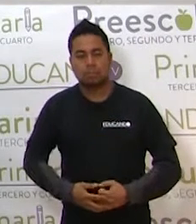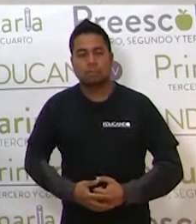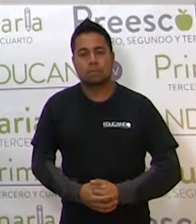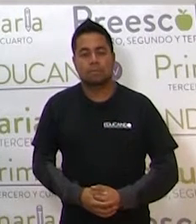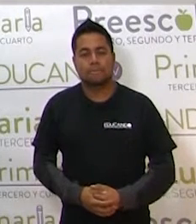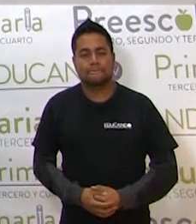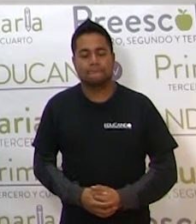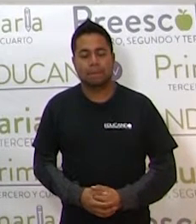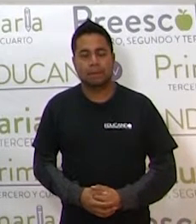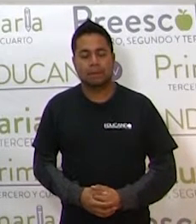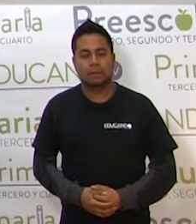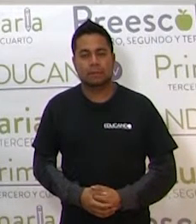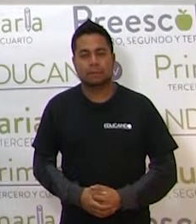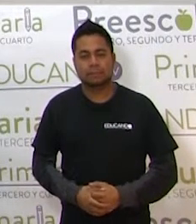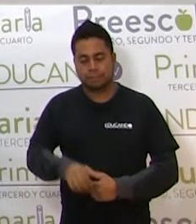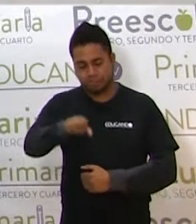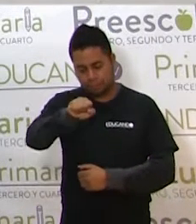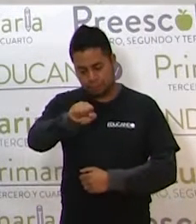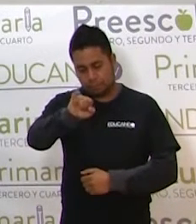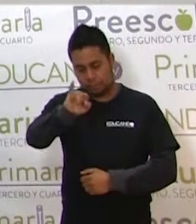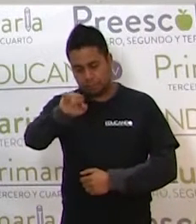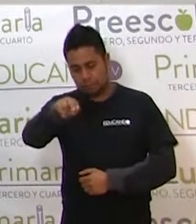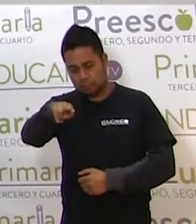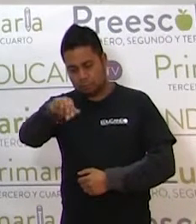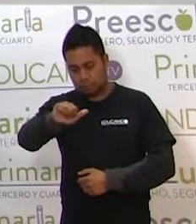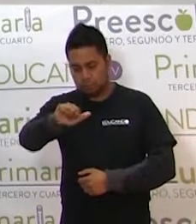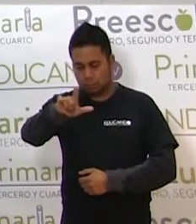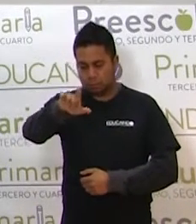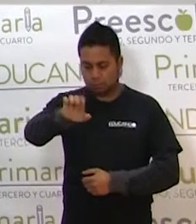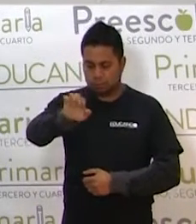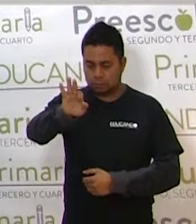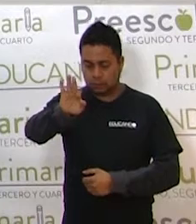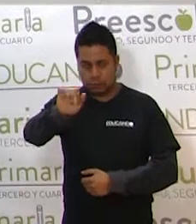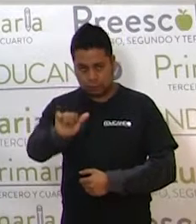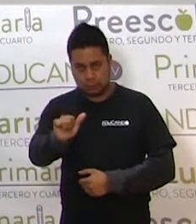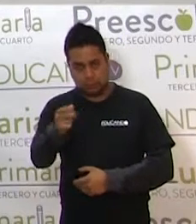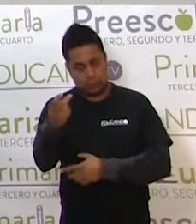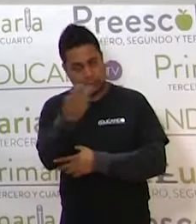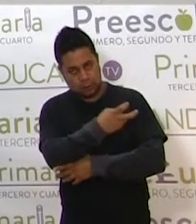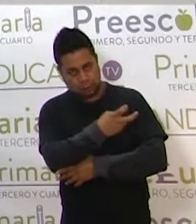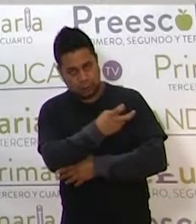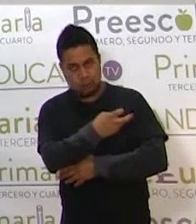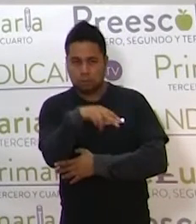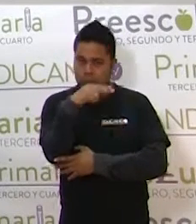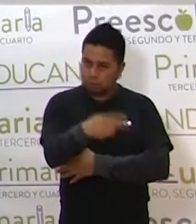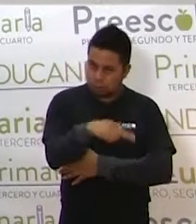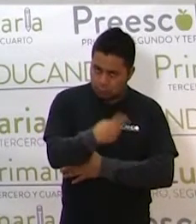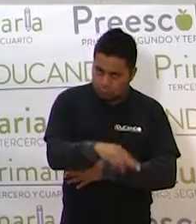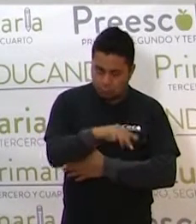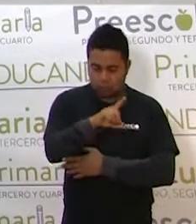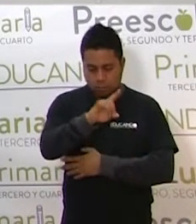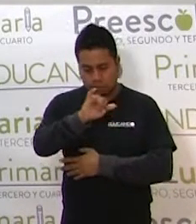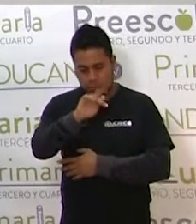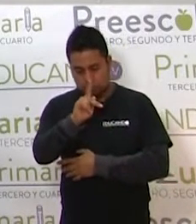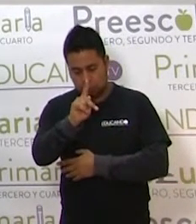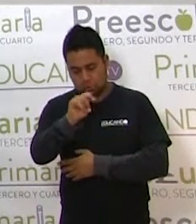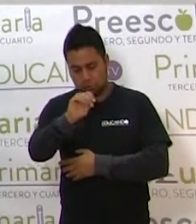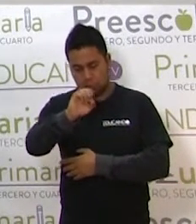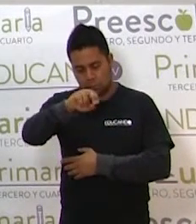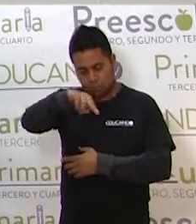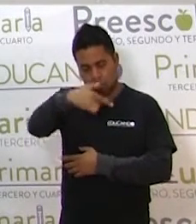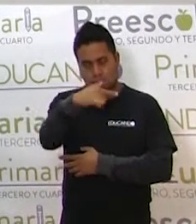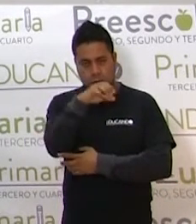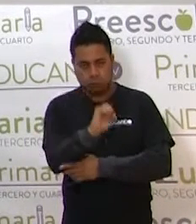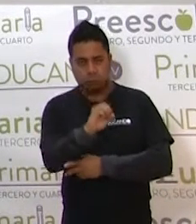nada le va bien puede ser un lip tongo o